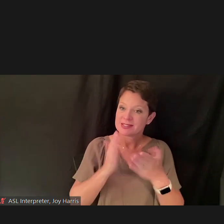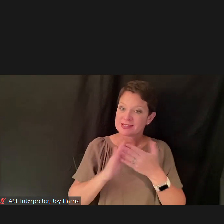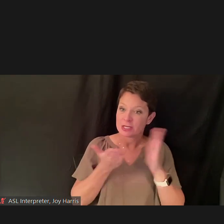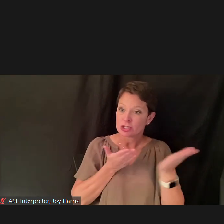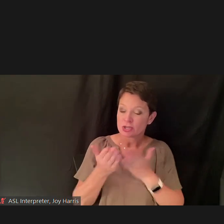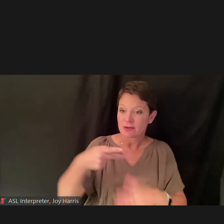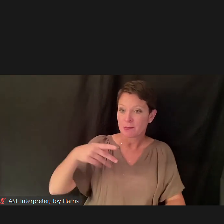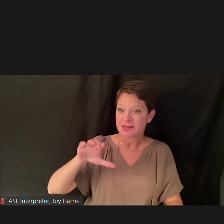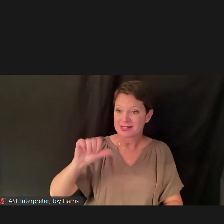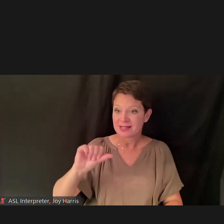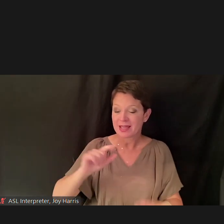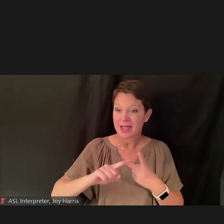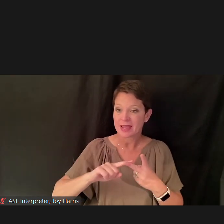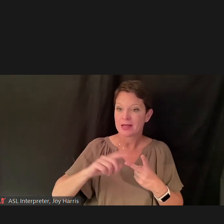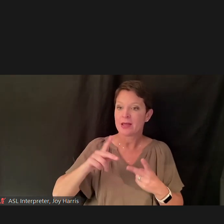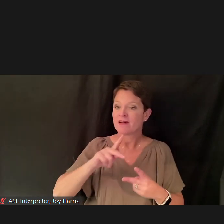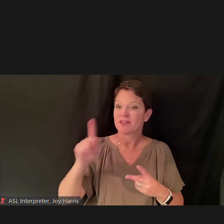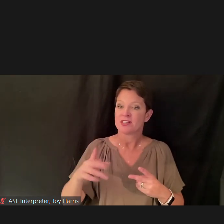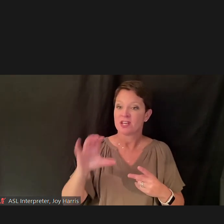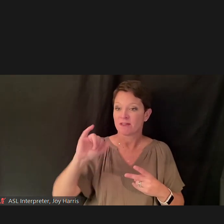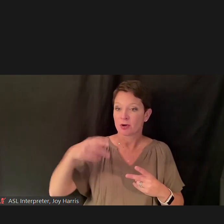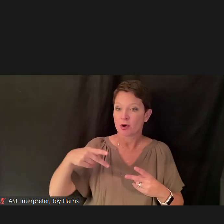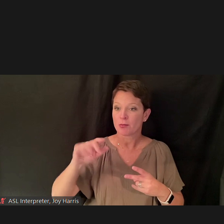emergencia por calor.